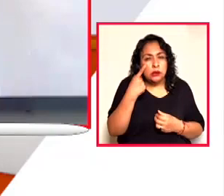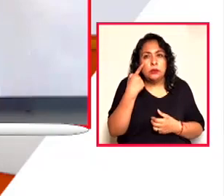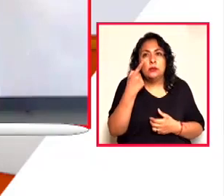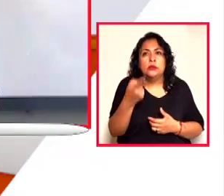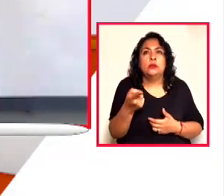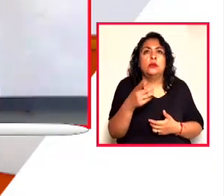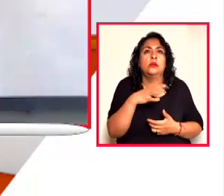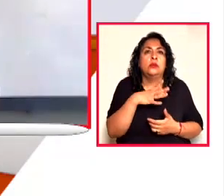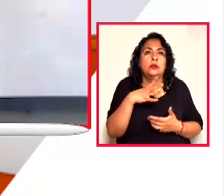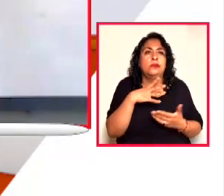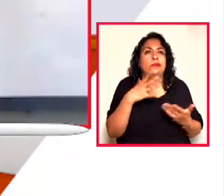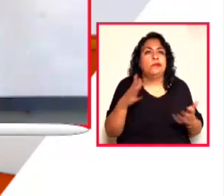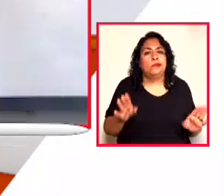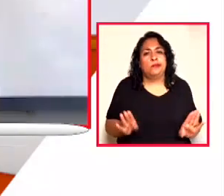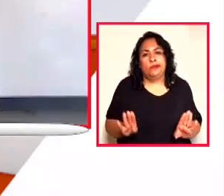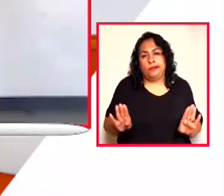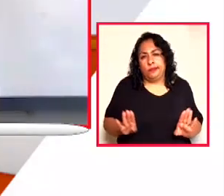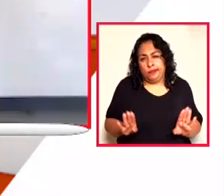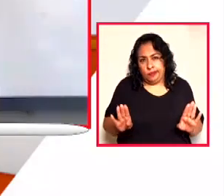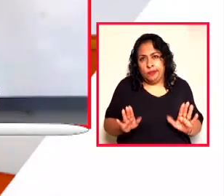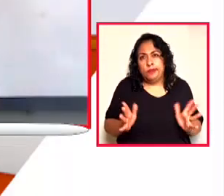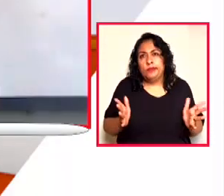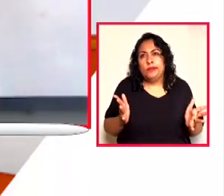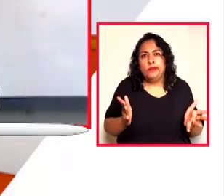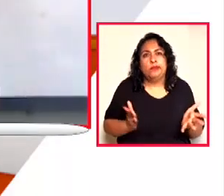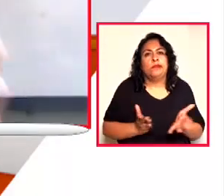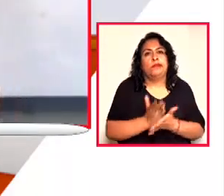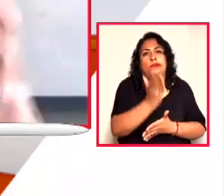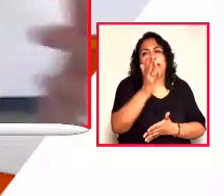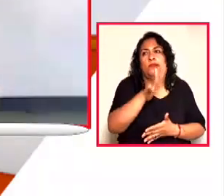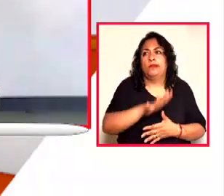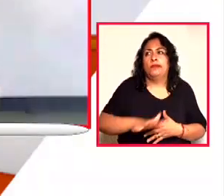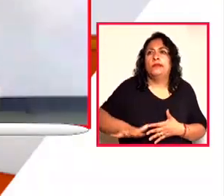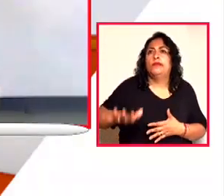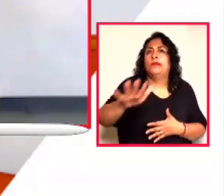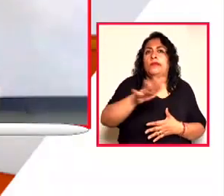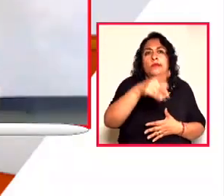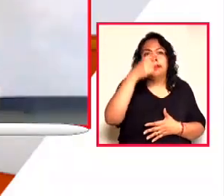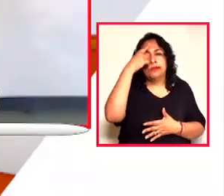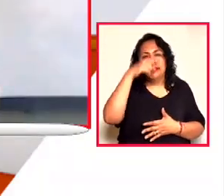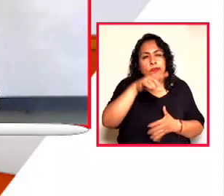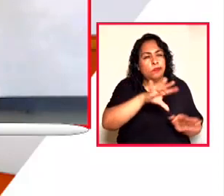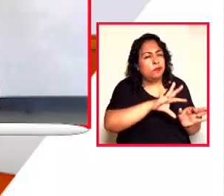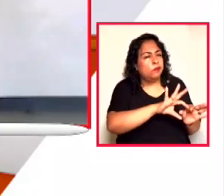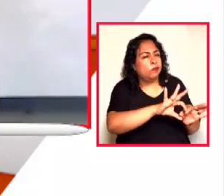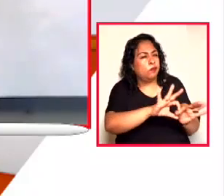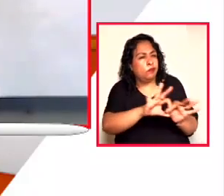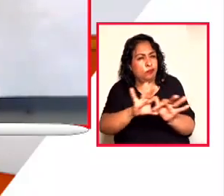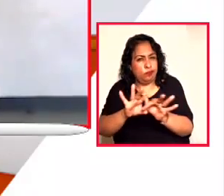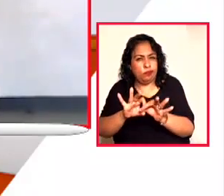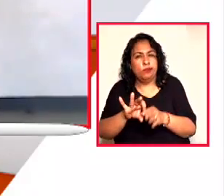como elementos que irrumpen en esos paisajes para de una manera armónica